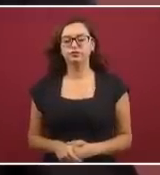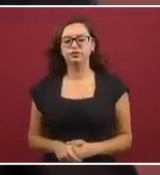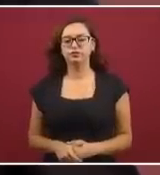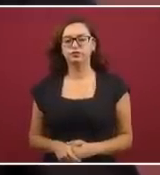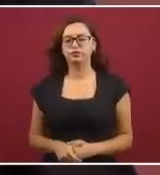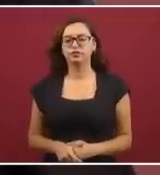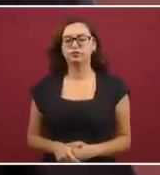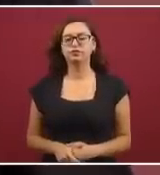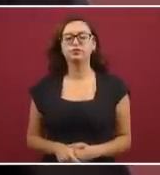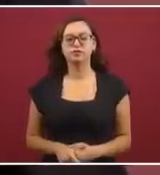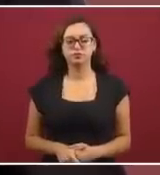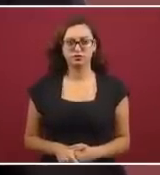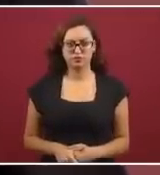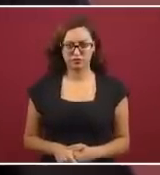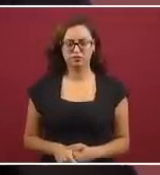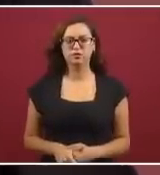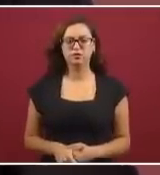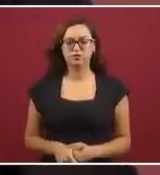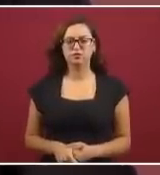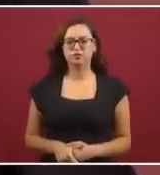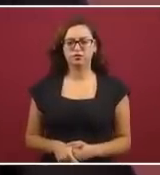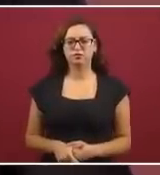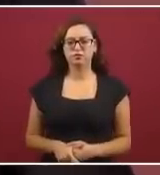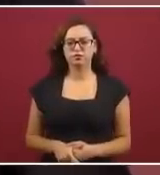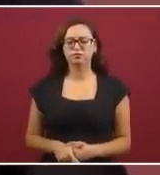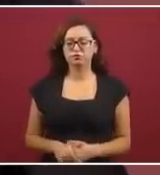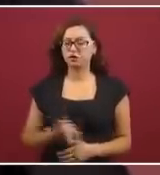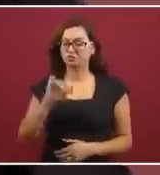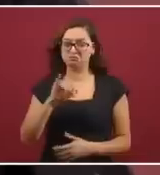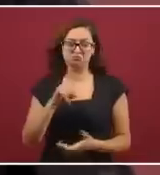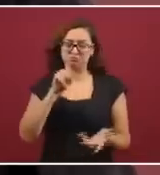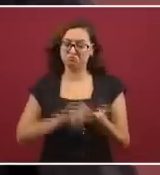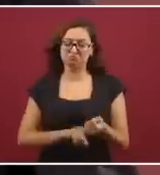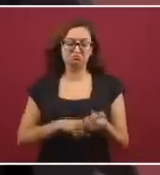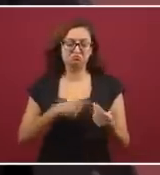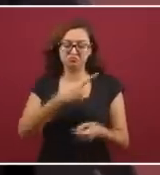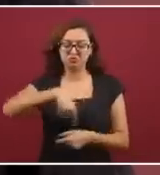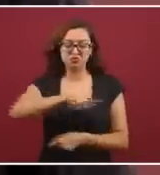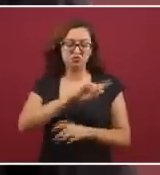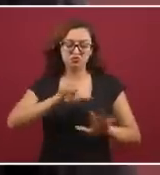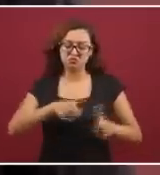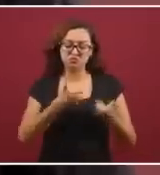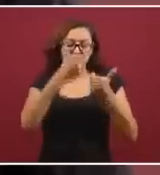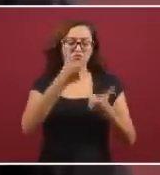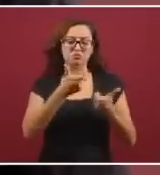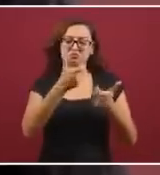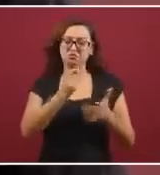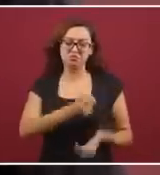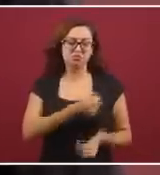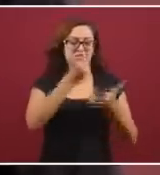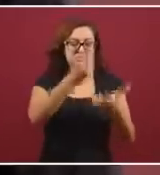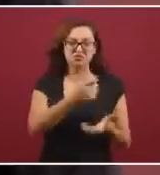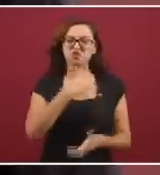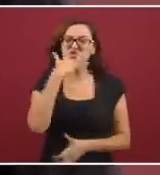sí tuvieron malos manejos está abierta a una investigación